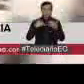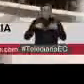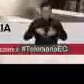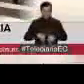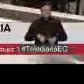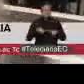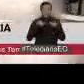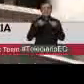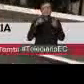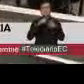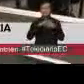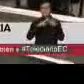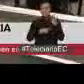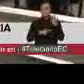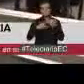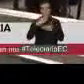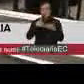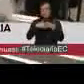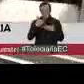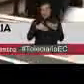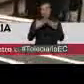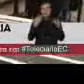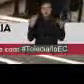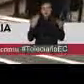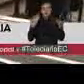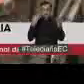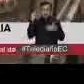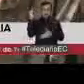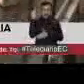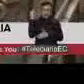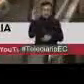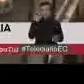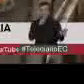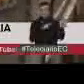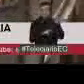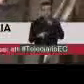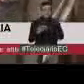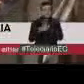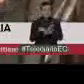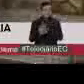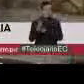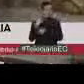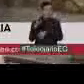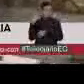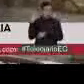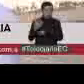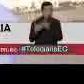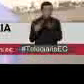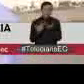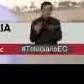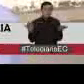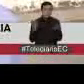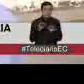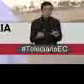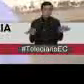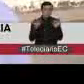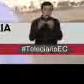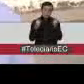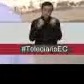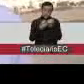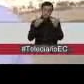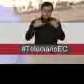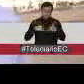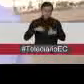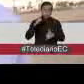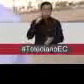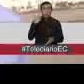productores de papel en una fábrica hemos visitado las industrias que también han sido básicas han sido indispensables durante la cuarentena